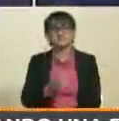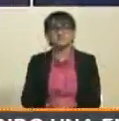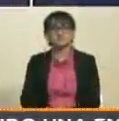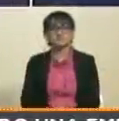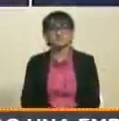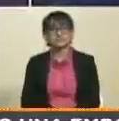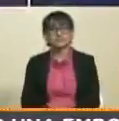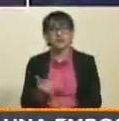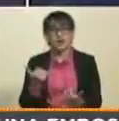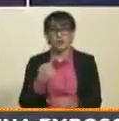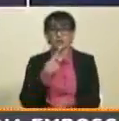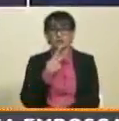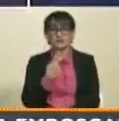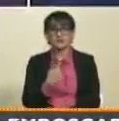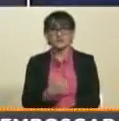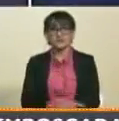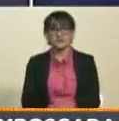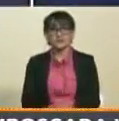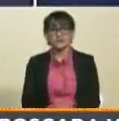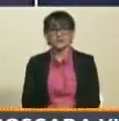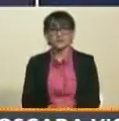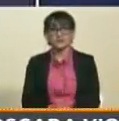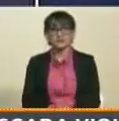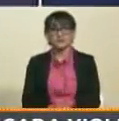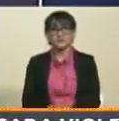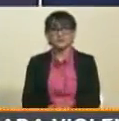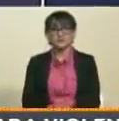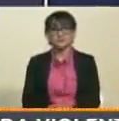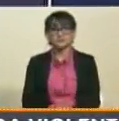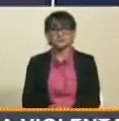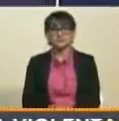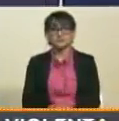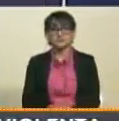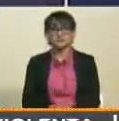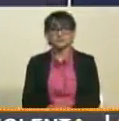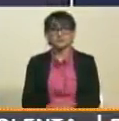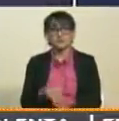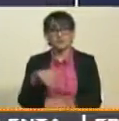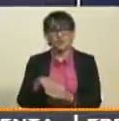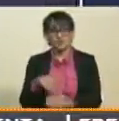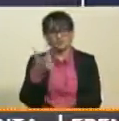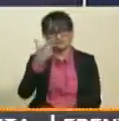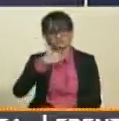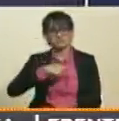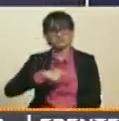Ahora les digo, voten por este hombre,